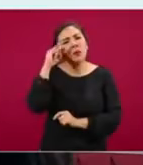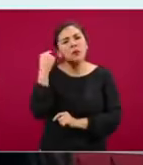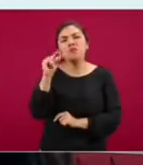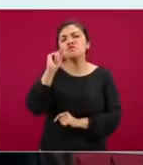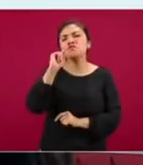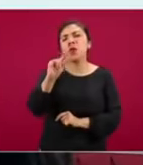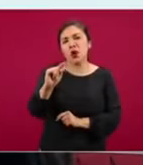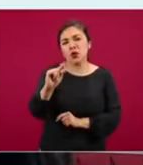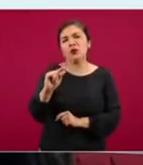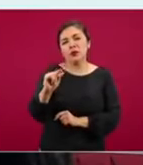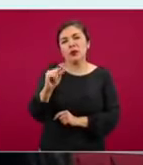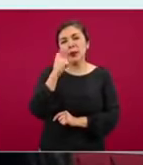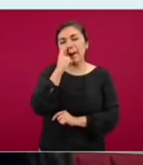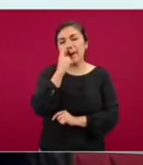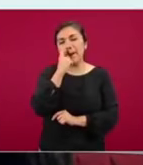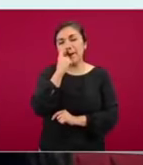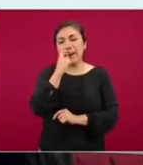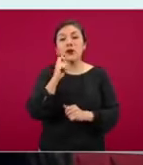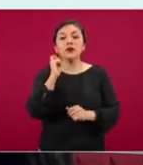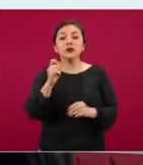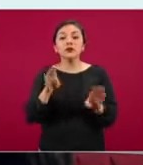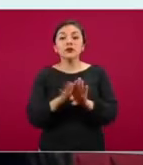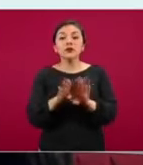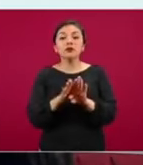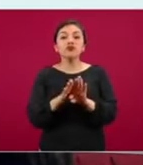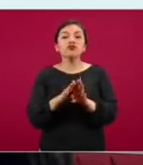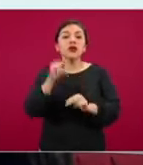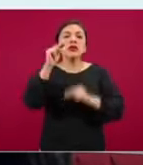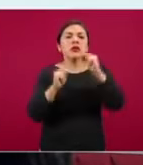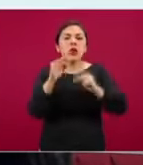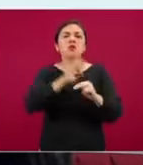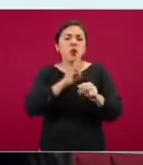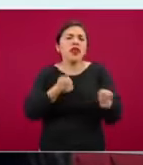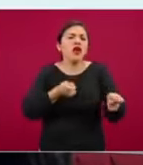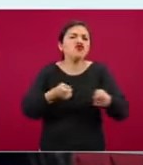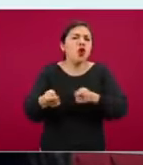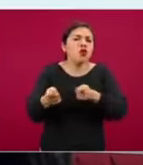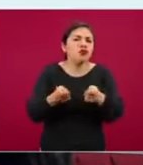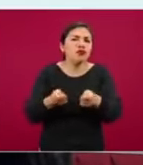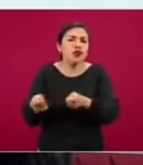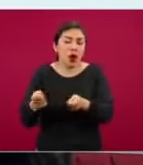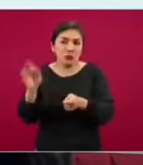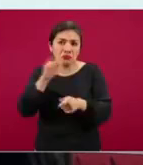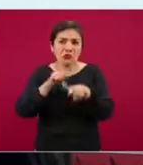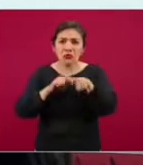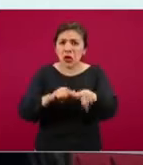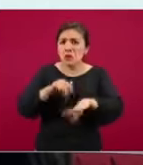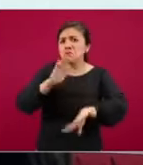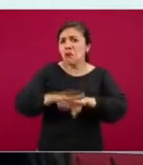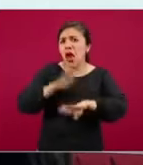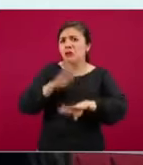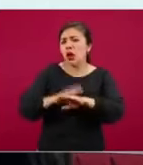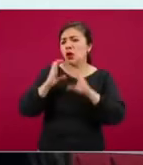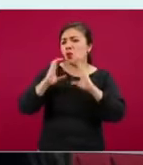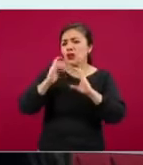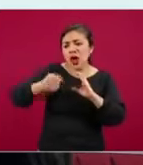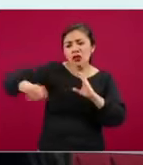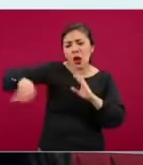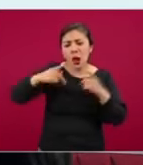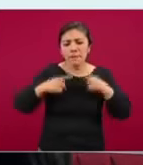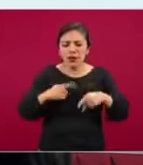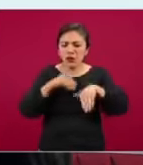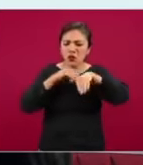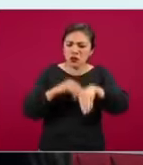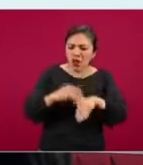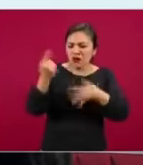ellas está en niveles basales, está en niveles de control y en la medida que se sigan aplicando las actividades